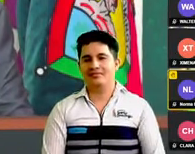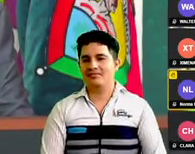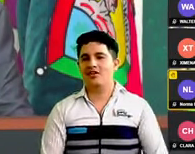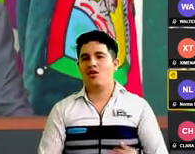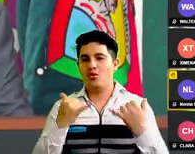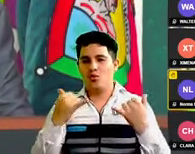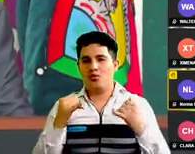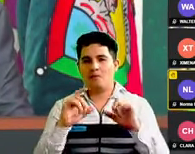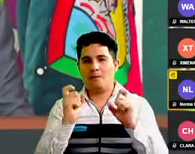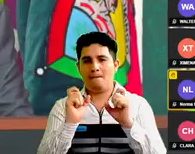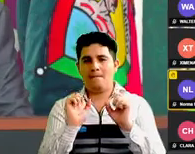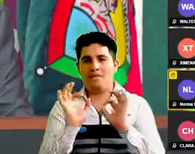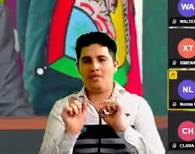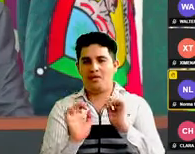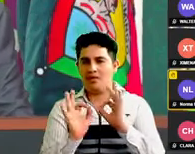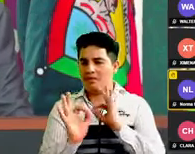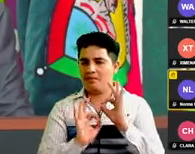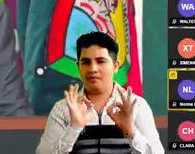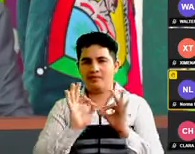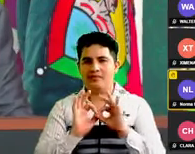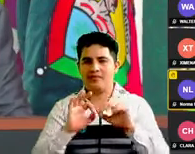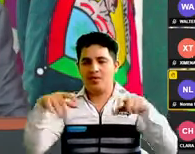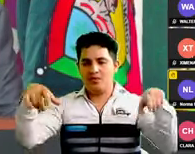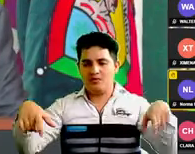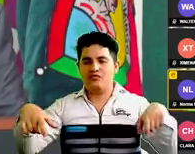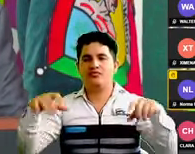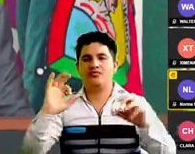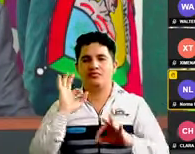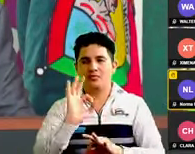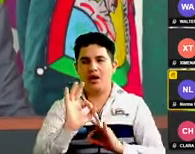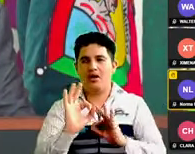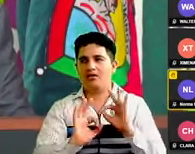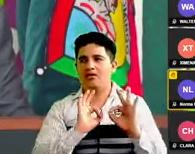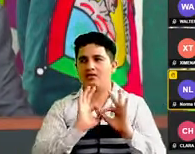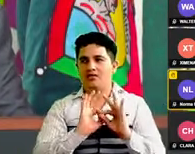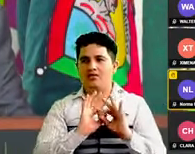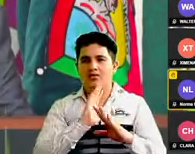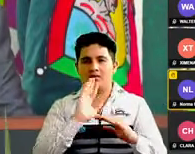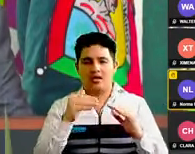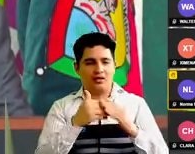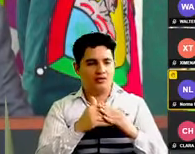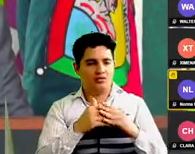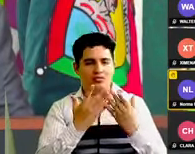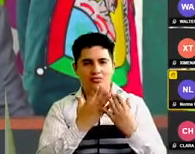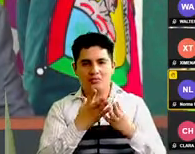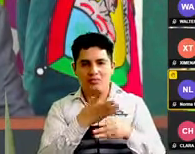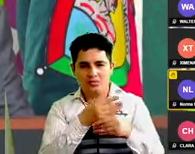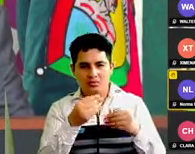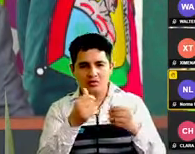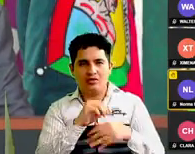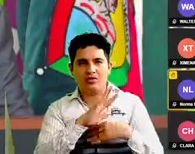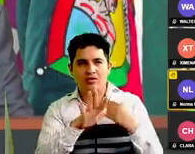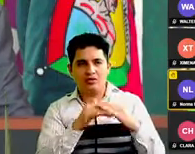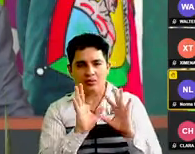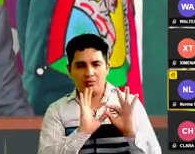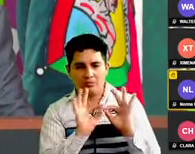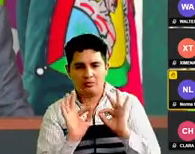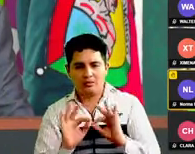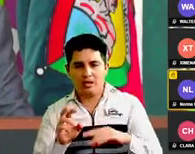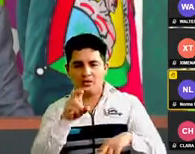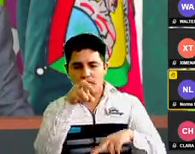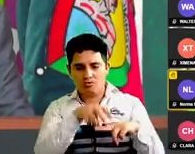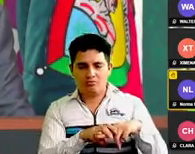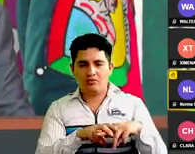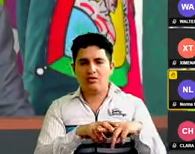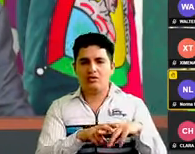es invernal en el invierno, pero ya no se va a saturar la cancha, ¿no? Ya tiene drenaje, tiene su cerramiento, tiene sus bancas para